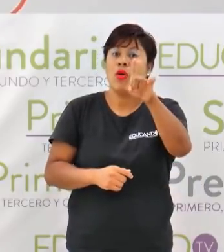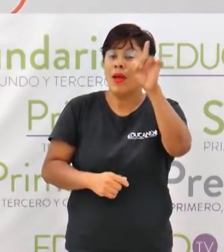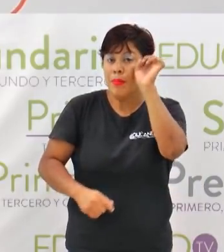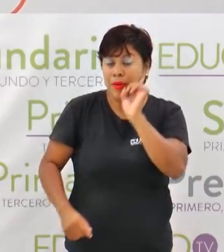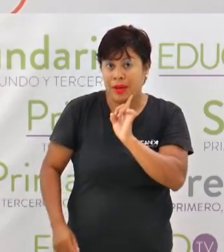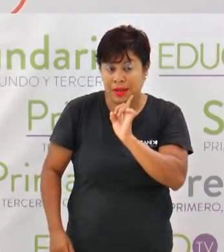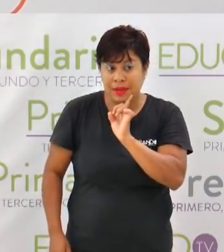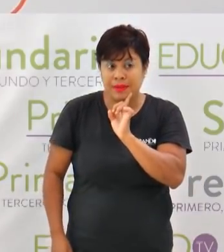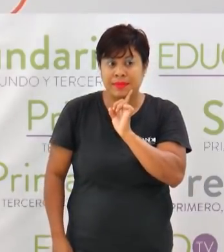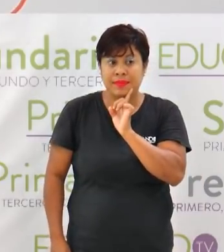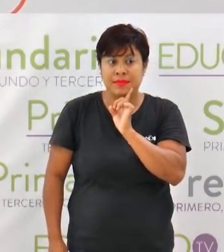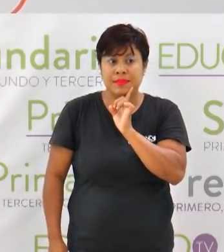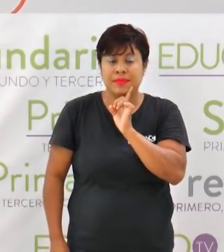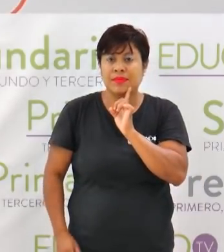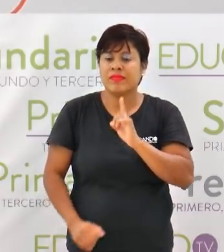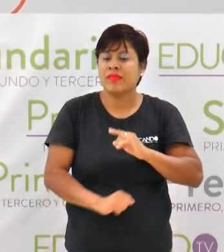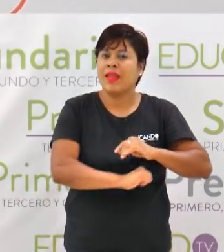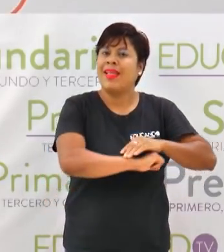Una mujer